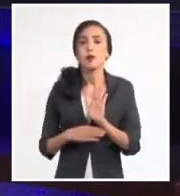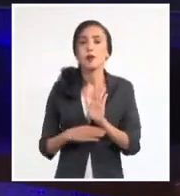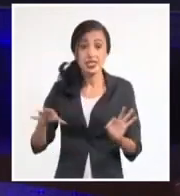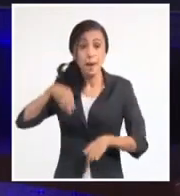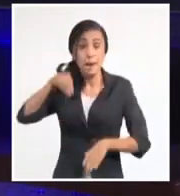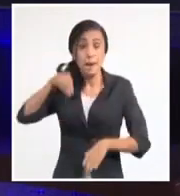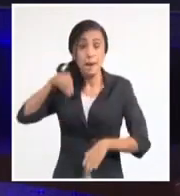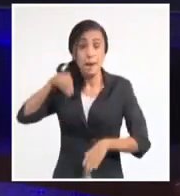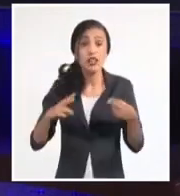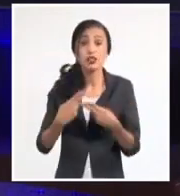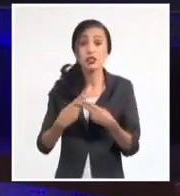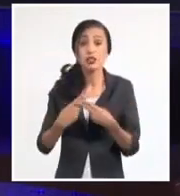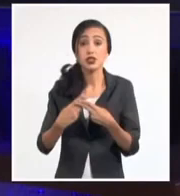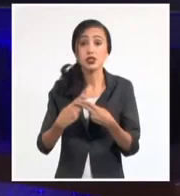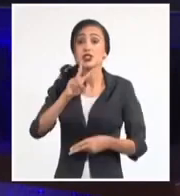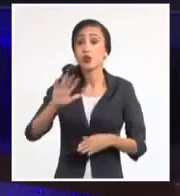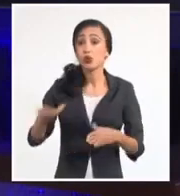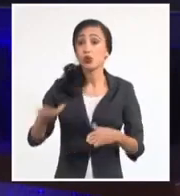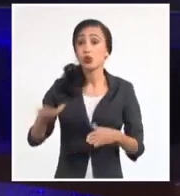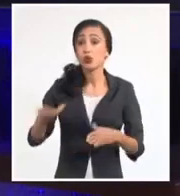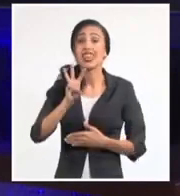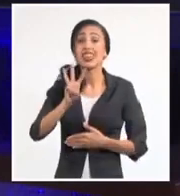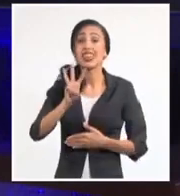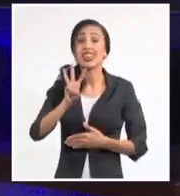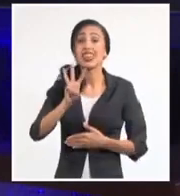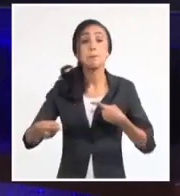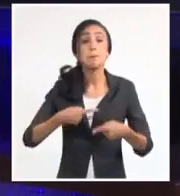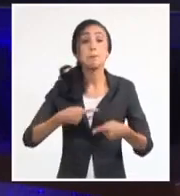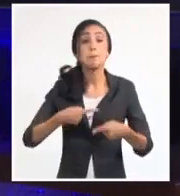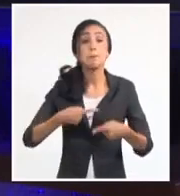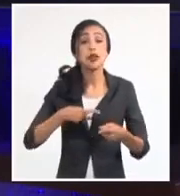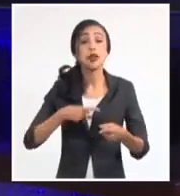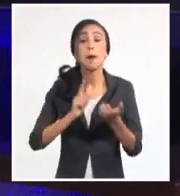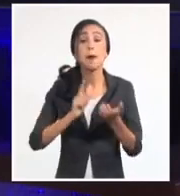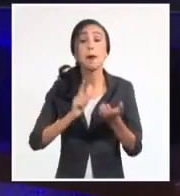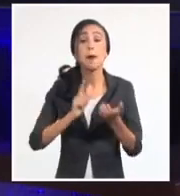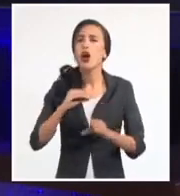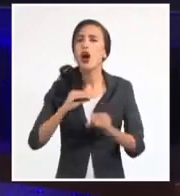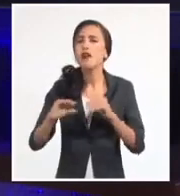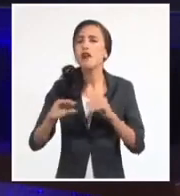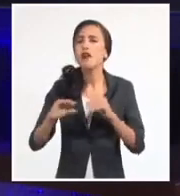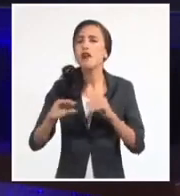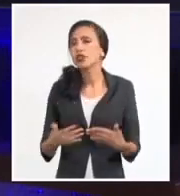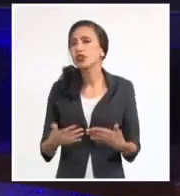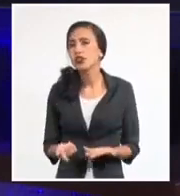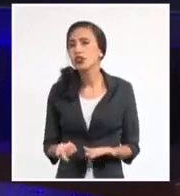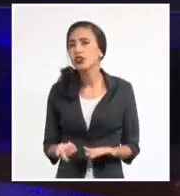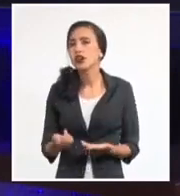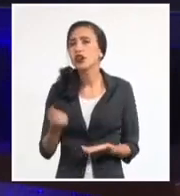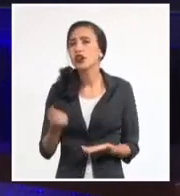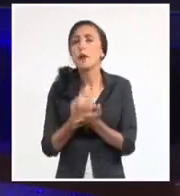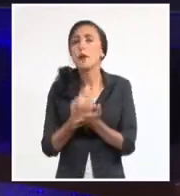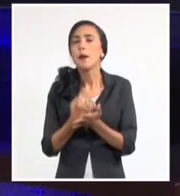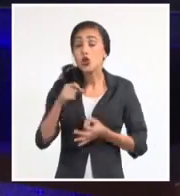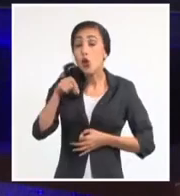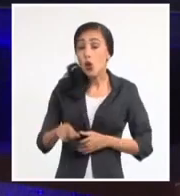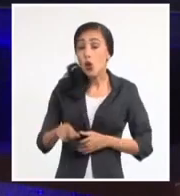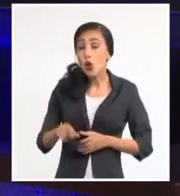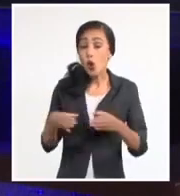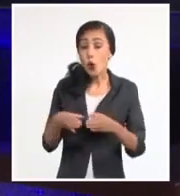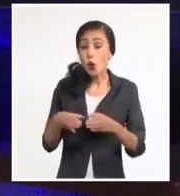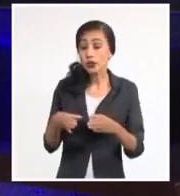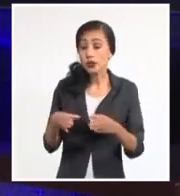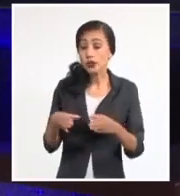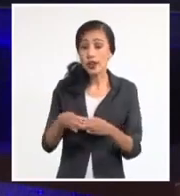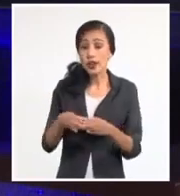en la segunda jornada del tercer pleno del Comité Central del Partido, hablando un poco de la aprobación hoy por el Comité Central del